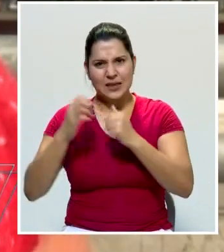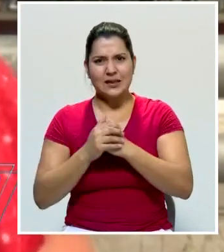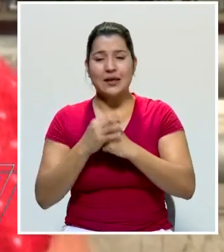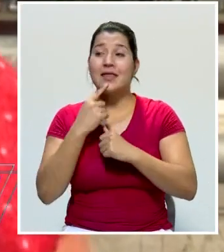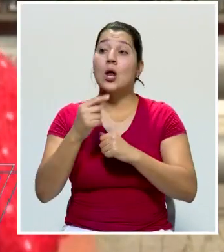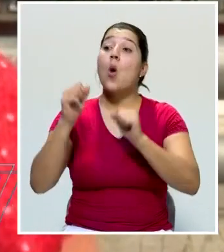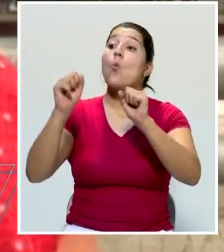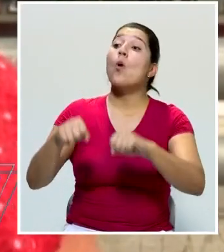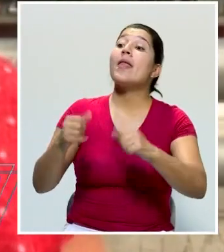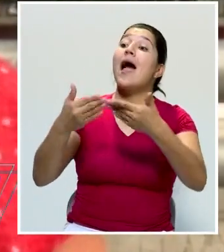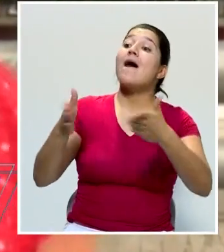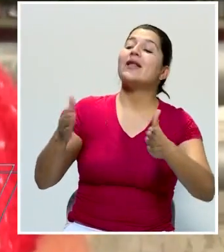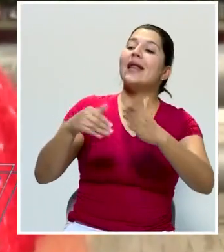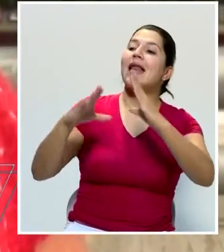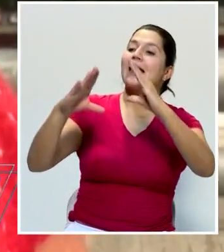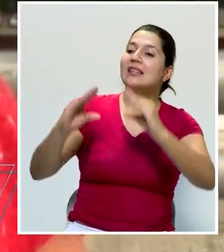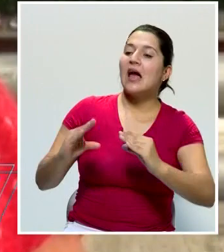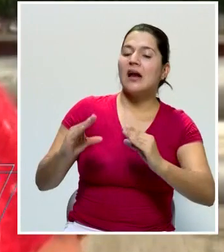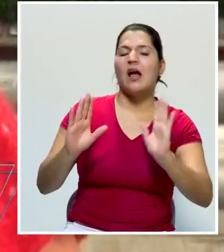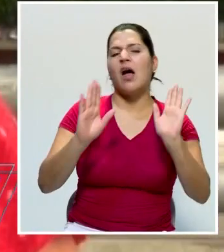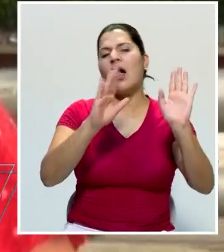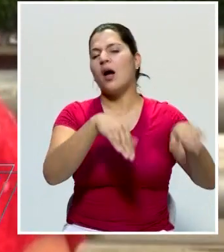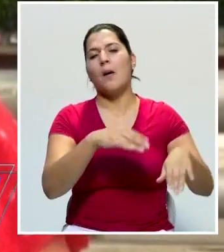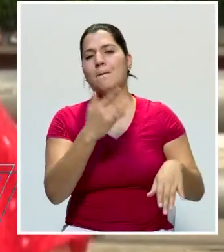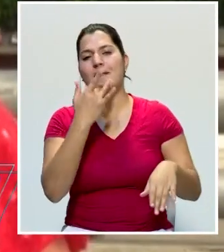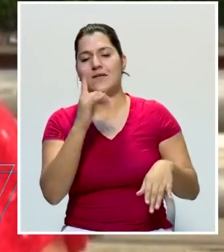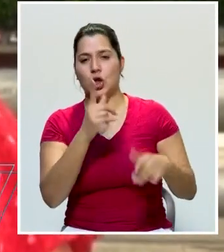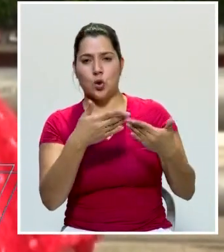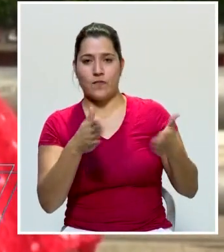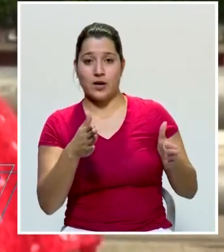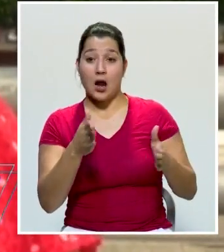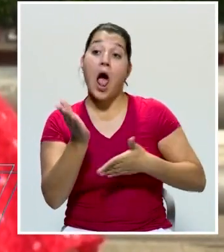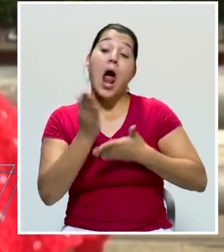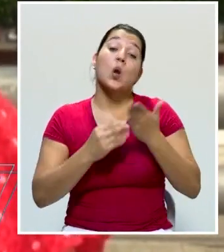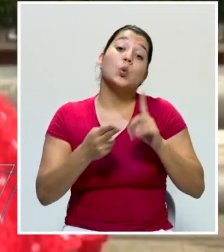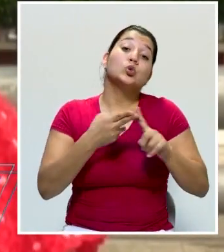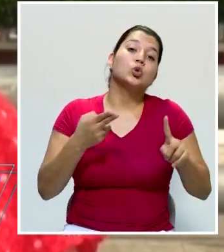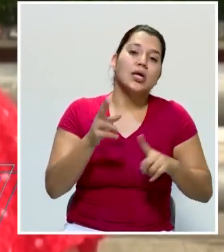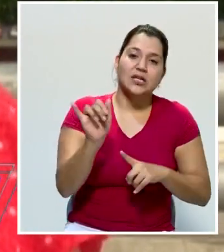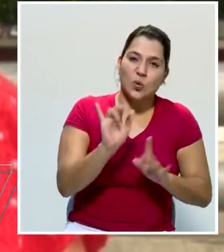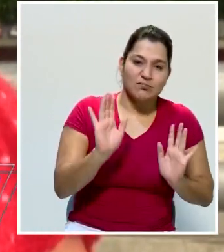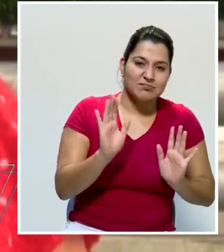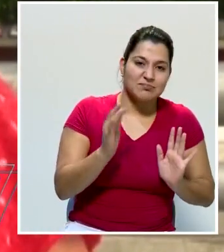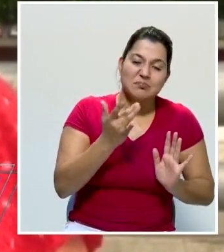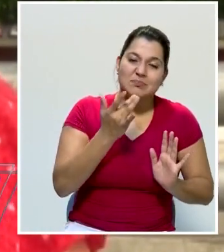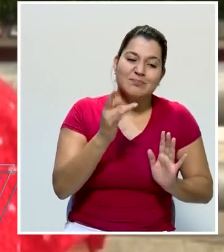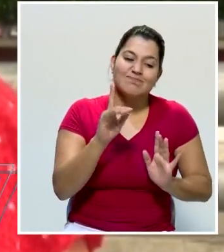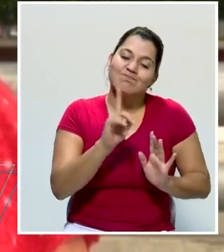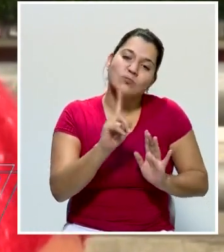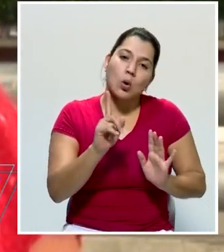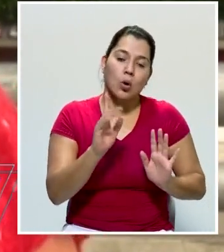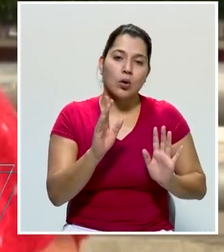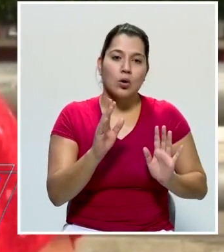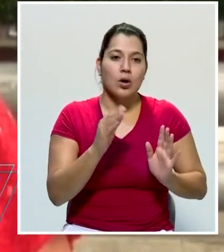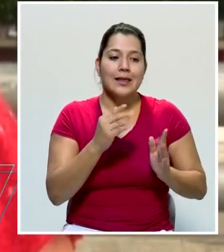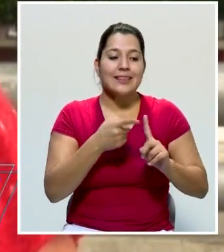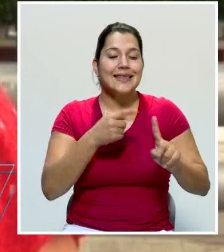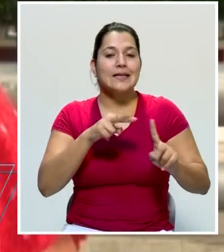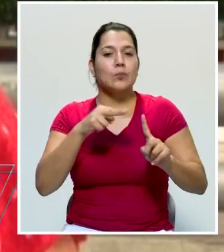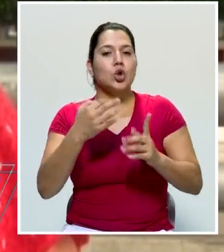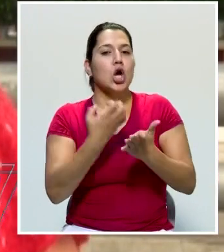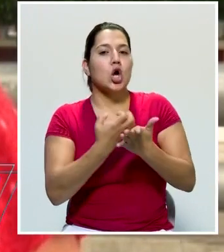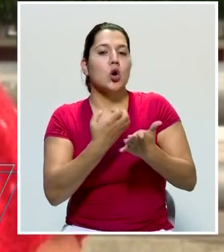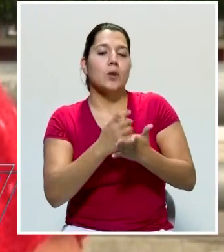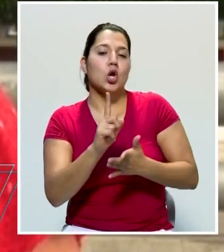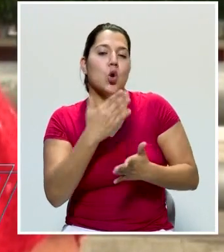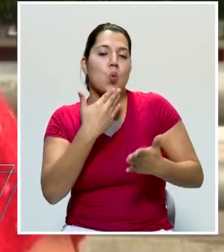abrir. Habrán hoteles que no les va a ser rentable abrir. Hoteles de la ciudad con menos hasta 20 habitaciones, casi que podría